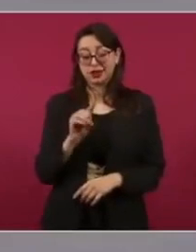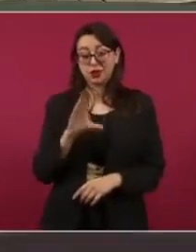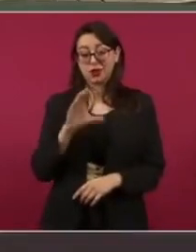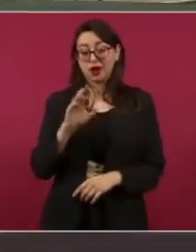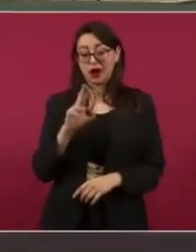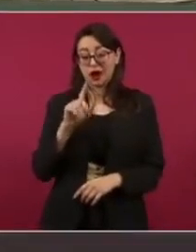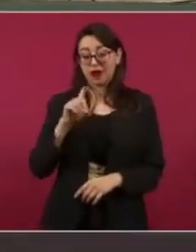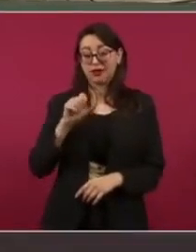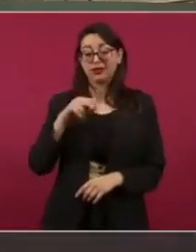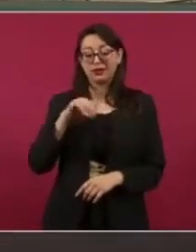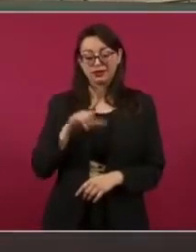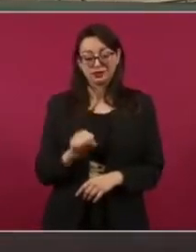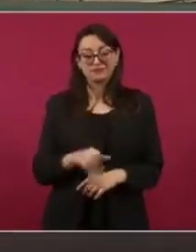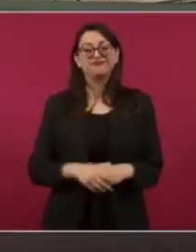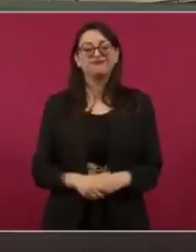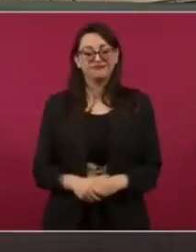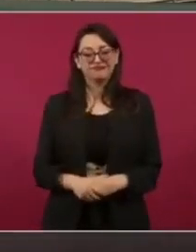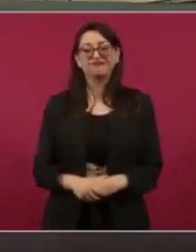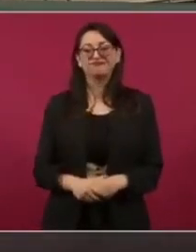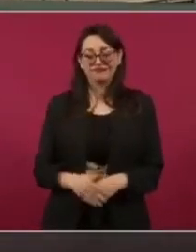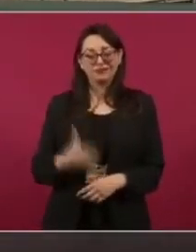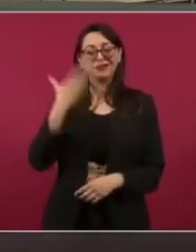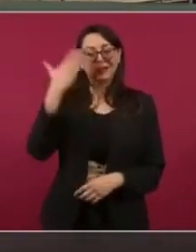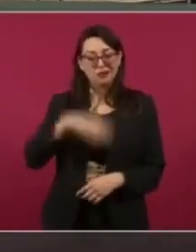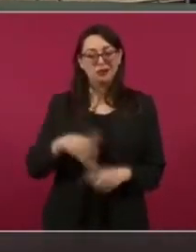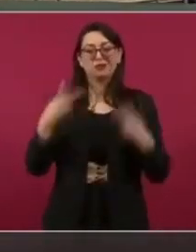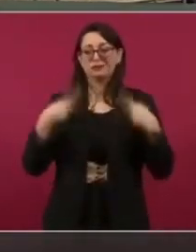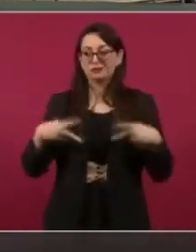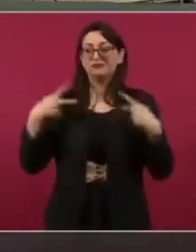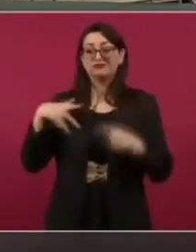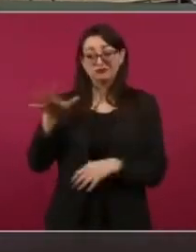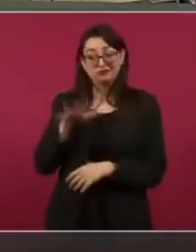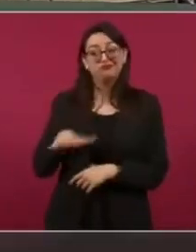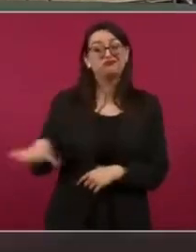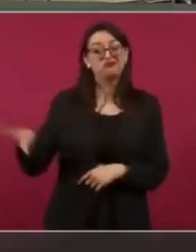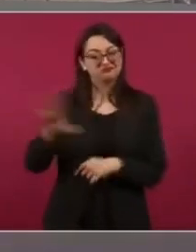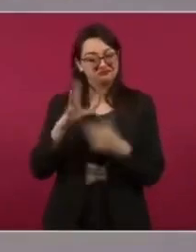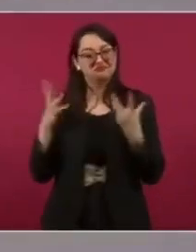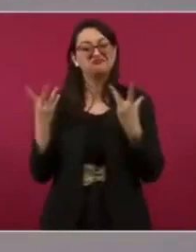para hacer realidad su transformación.